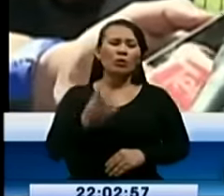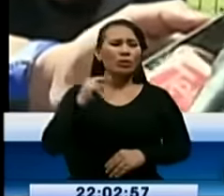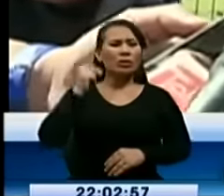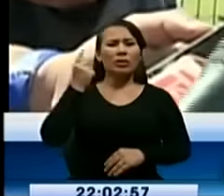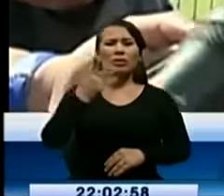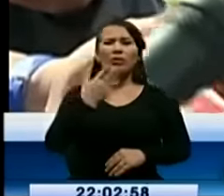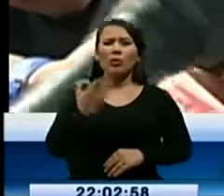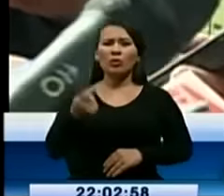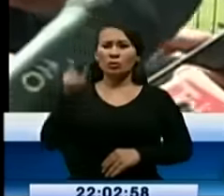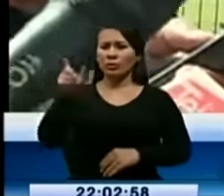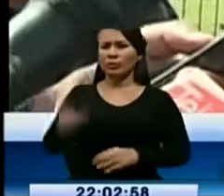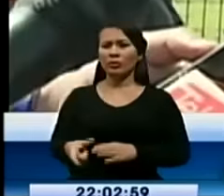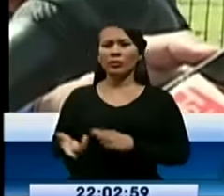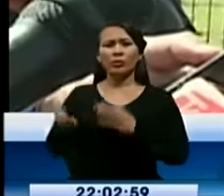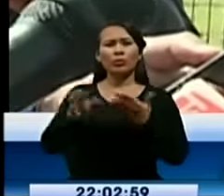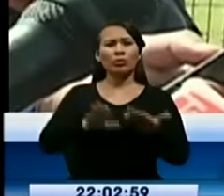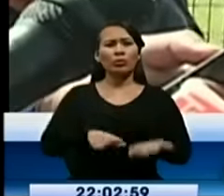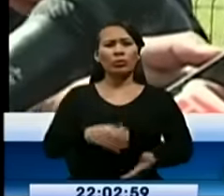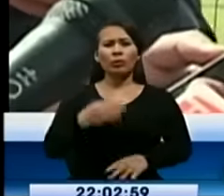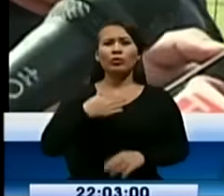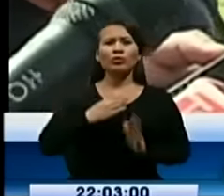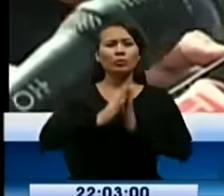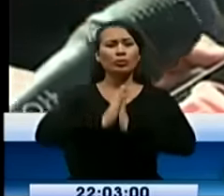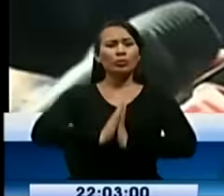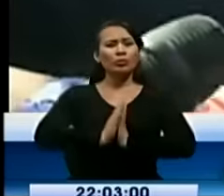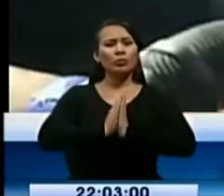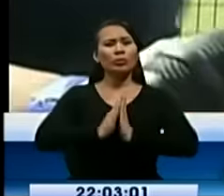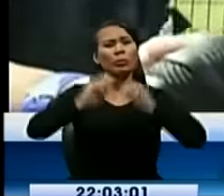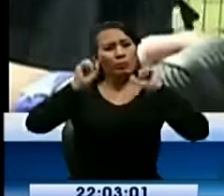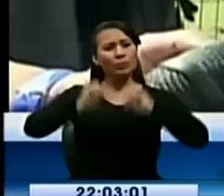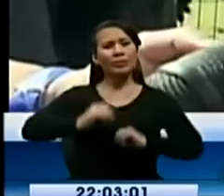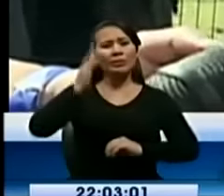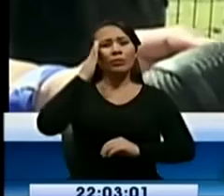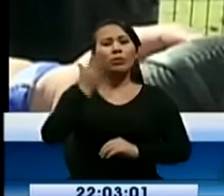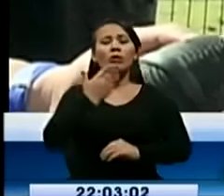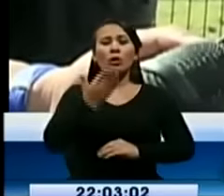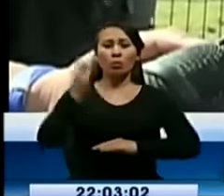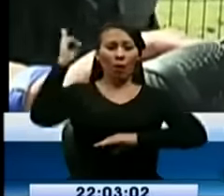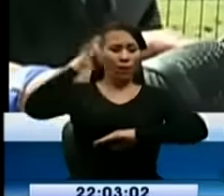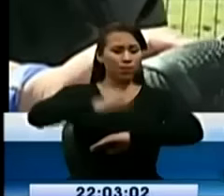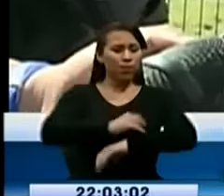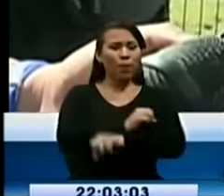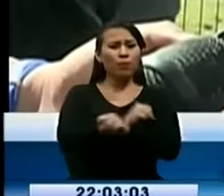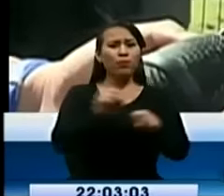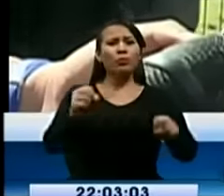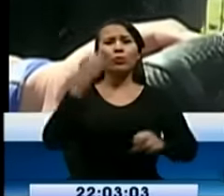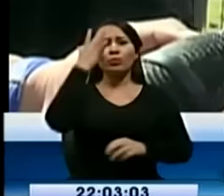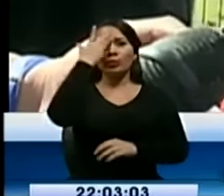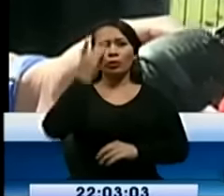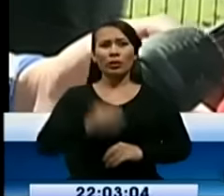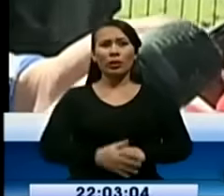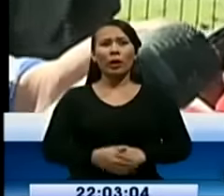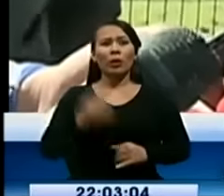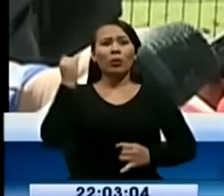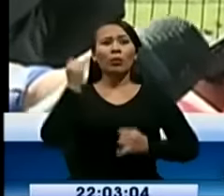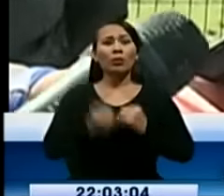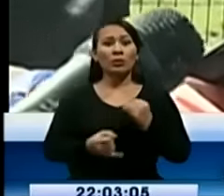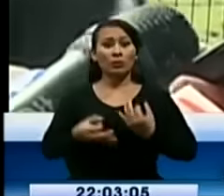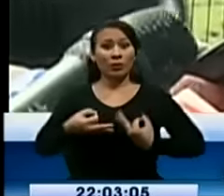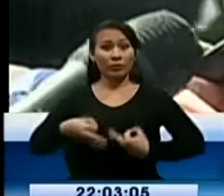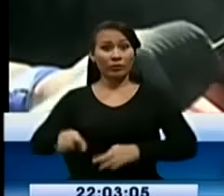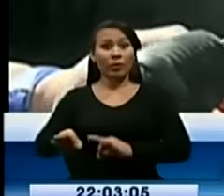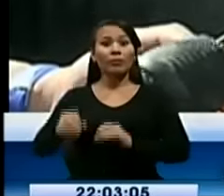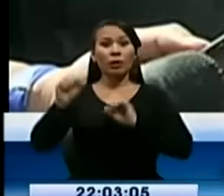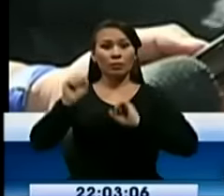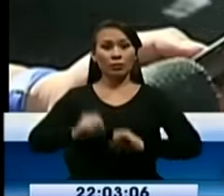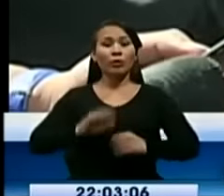sucedieron los hechos. Es lo único que se pide, que se pueda saber qué es lo que pasó, para que de alguna u otra manera nosotros también descartar